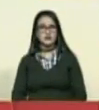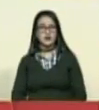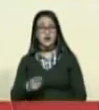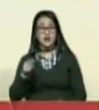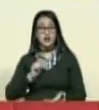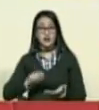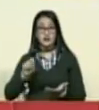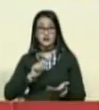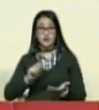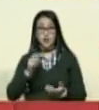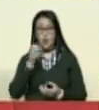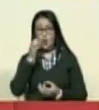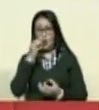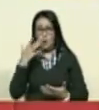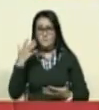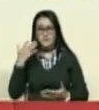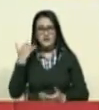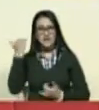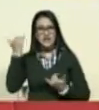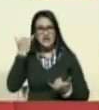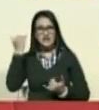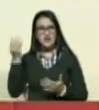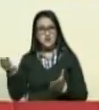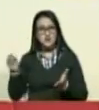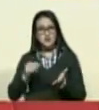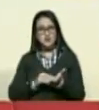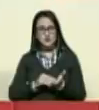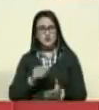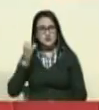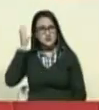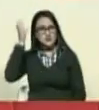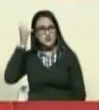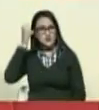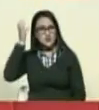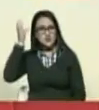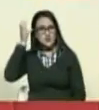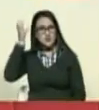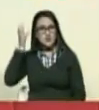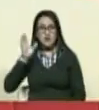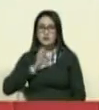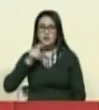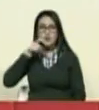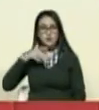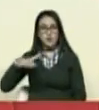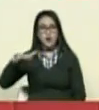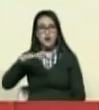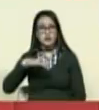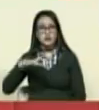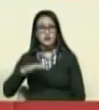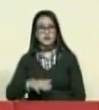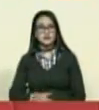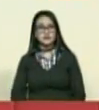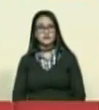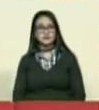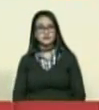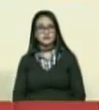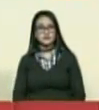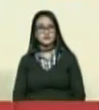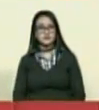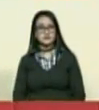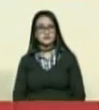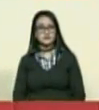escritor, es un hombre creador de ideas, un intelectual orgánico del pueblo, un hombre del pueblo, pues, pero es un